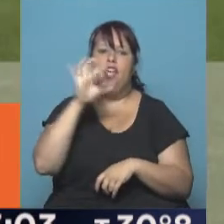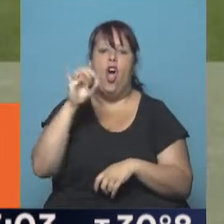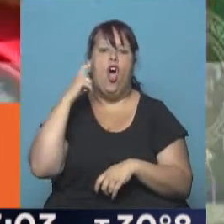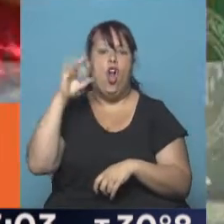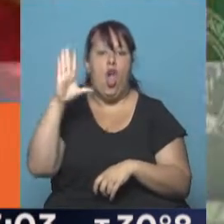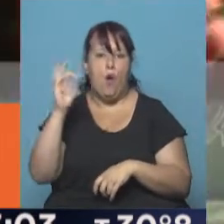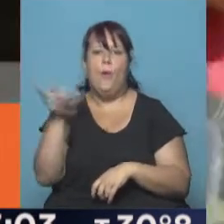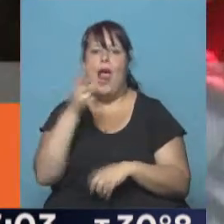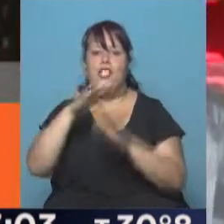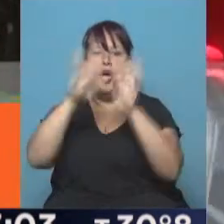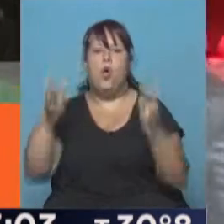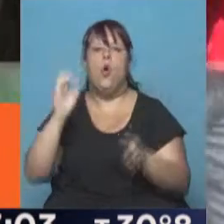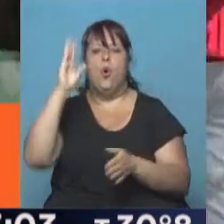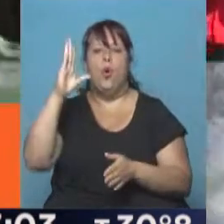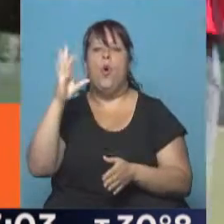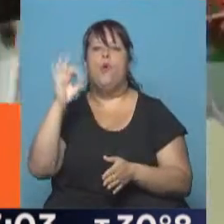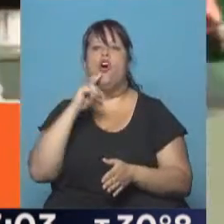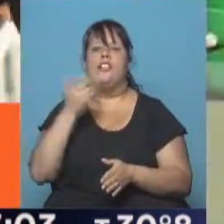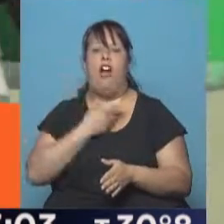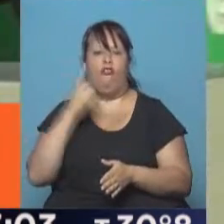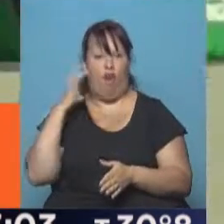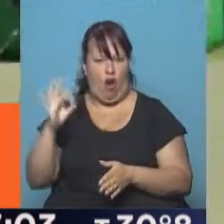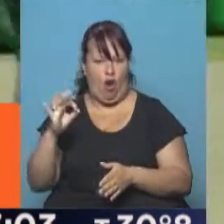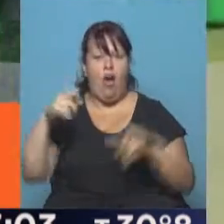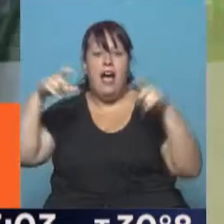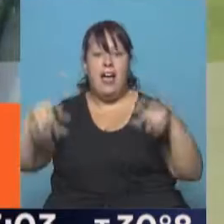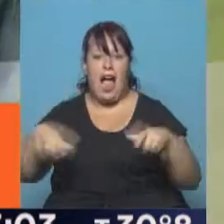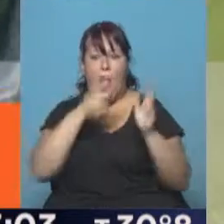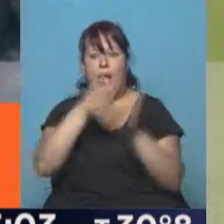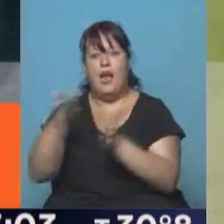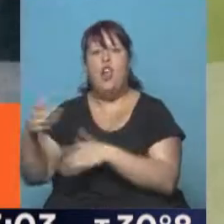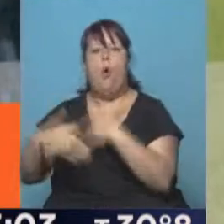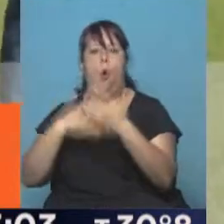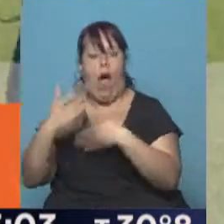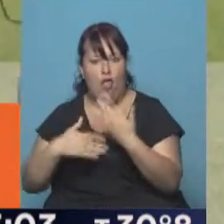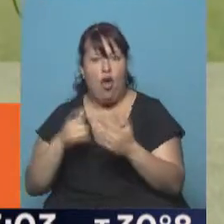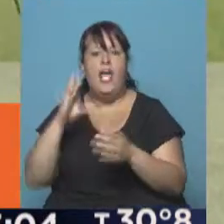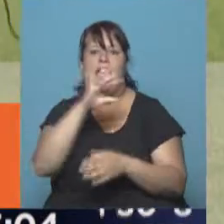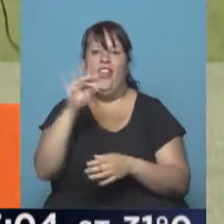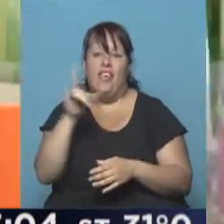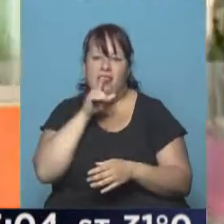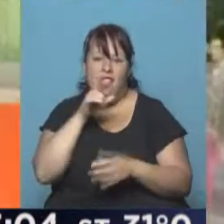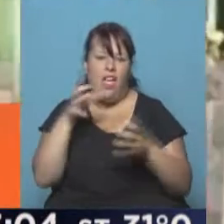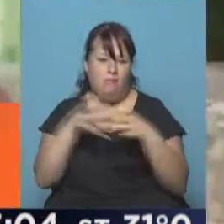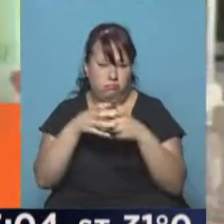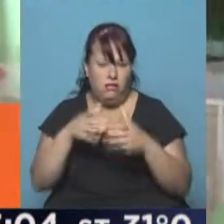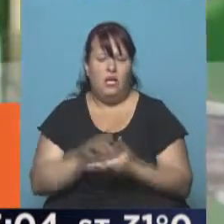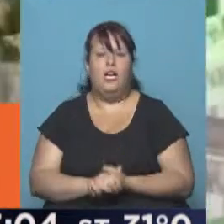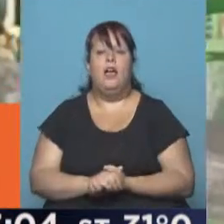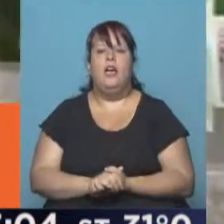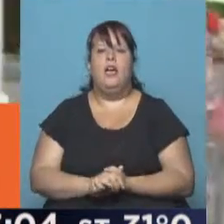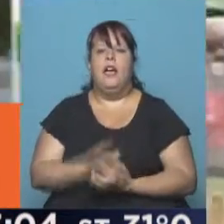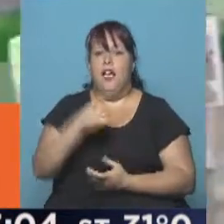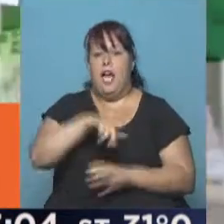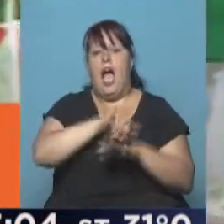serán velados en la sede del Club Botafogo. En el Estadio Arena se velarán los restos de jugadores y cuerpo técnico. Ellos van